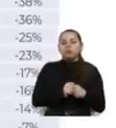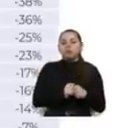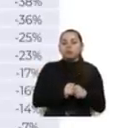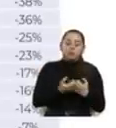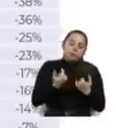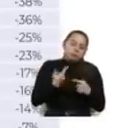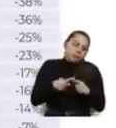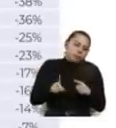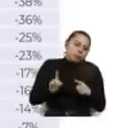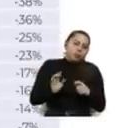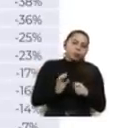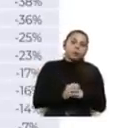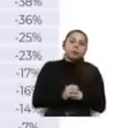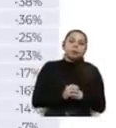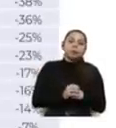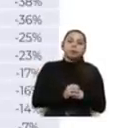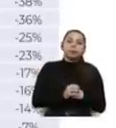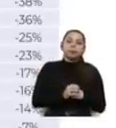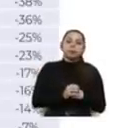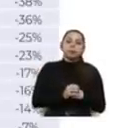pero